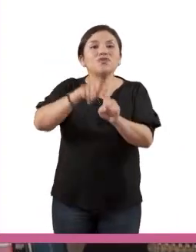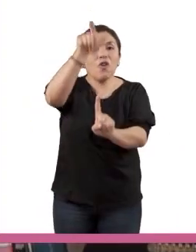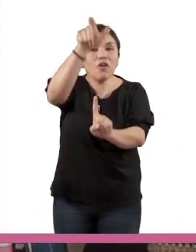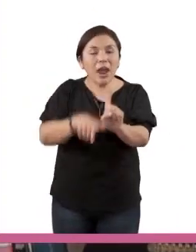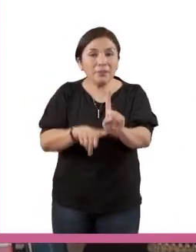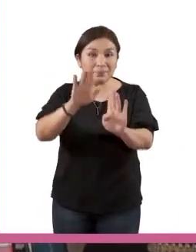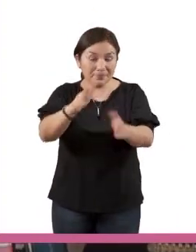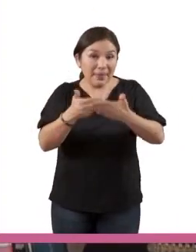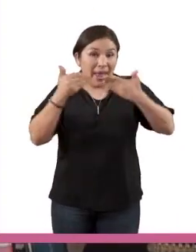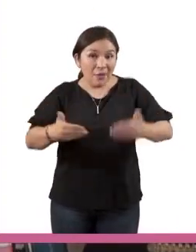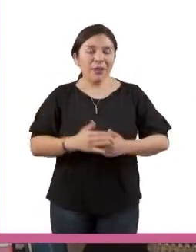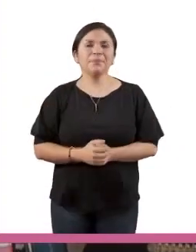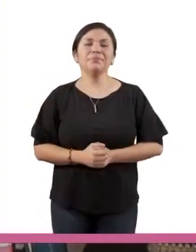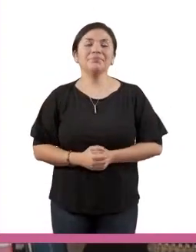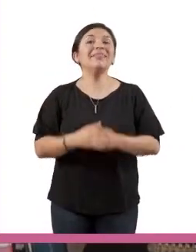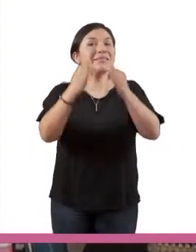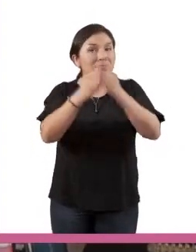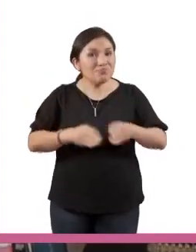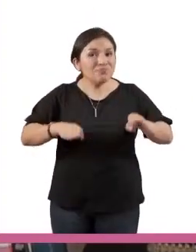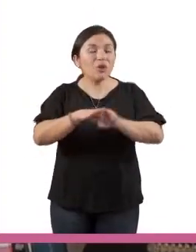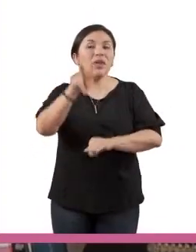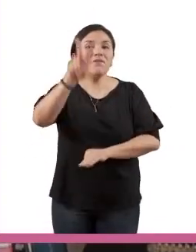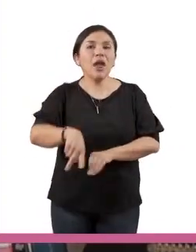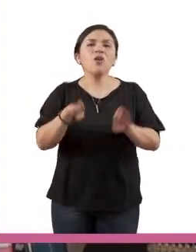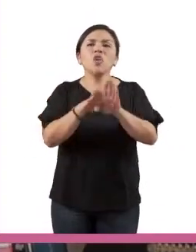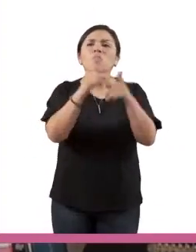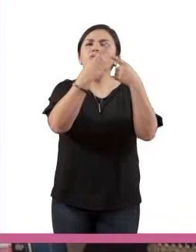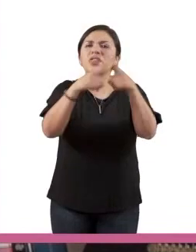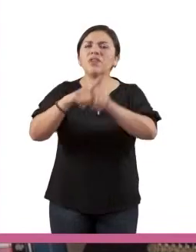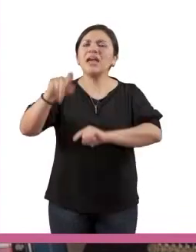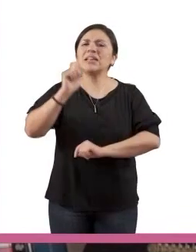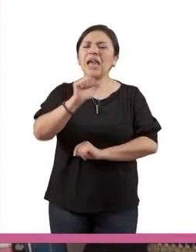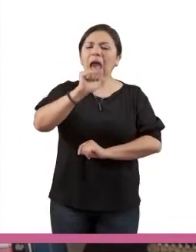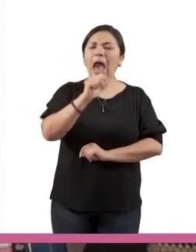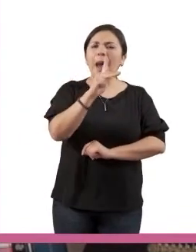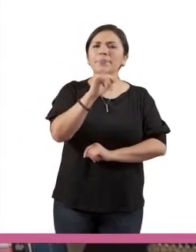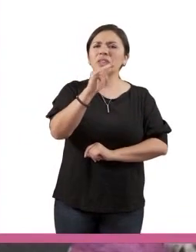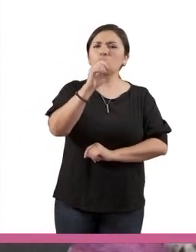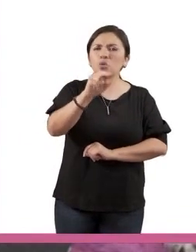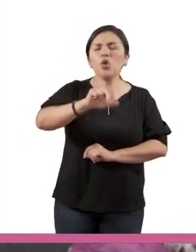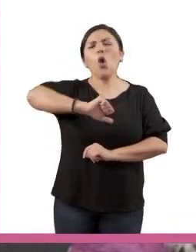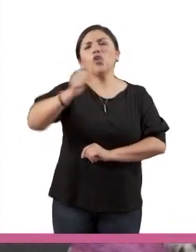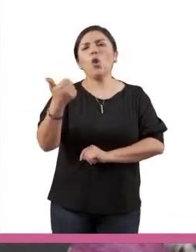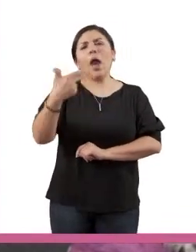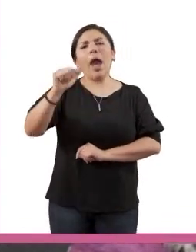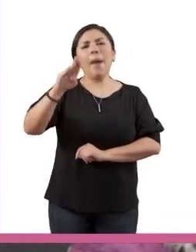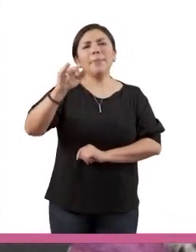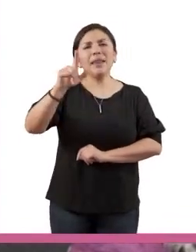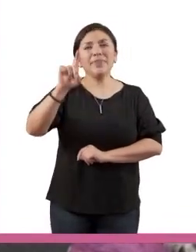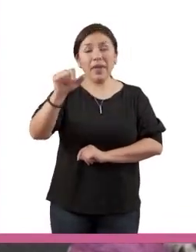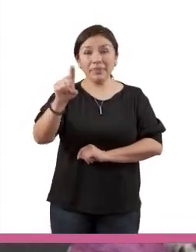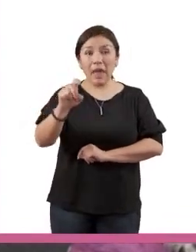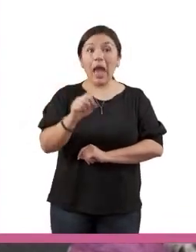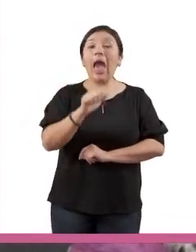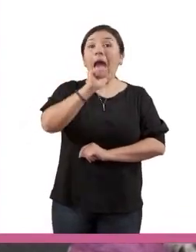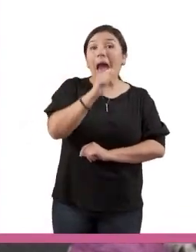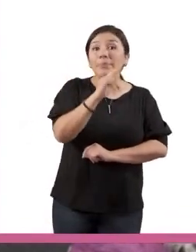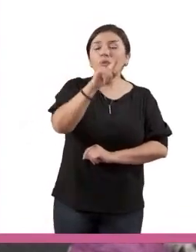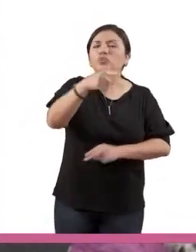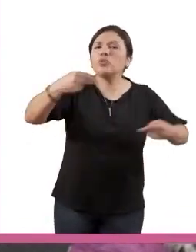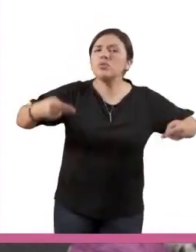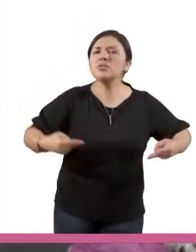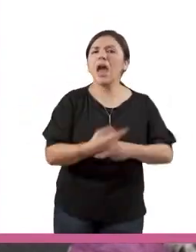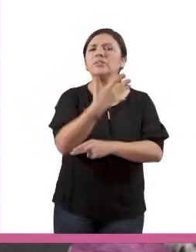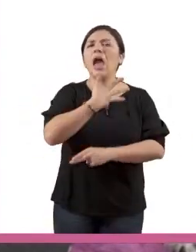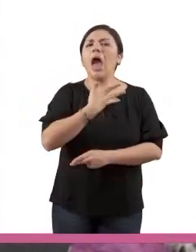Ahora bien, es importante diferenciar entre aptitud y habilidad. Las aptitudes son las capacidades innatas que